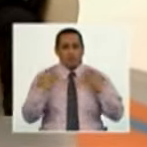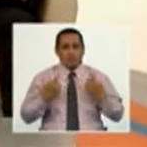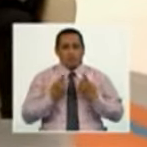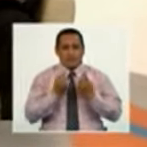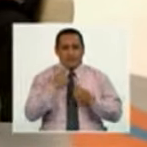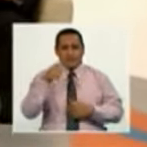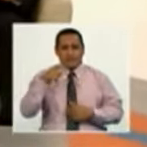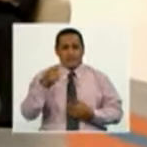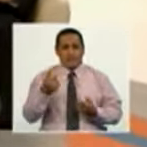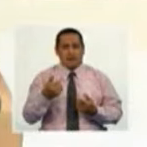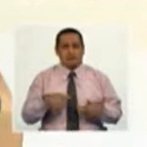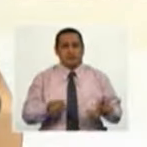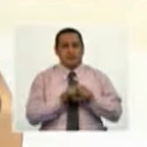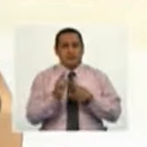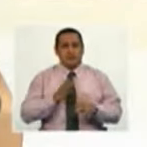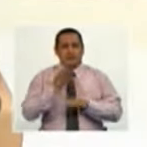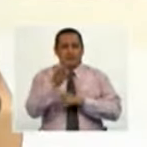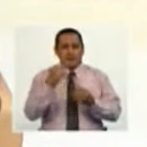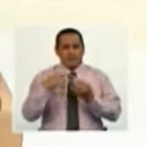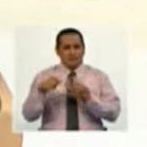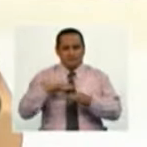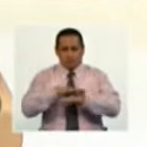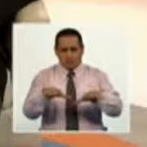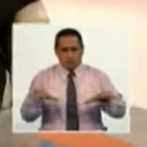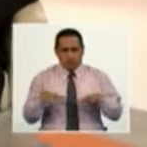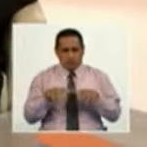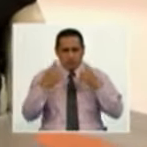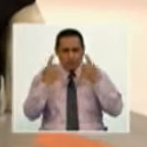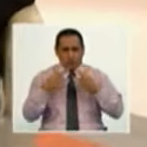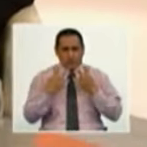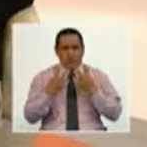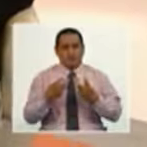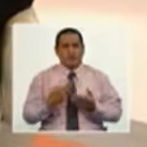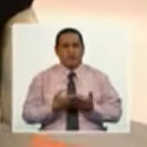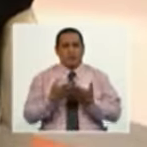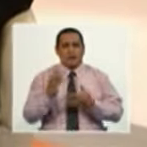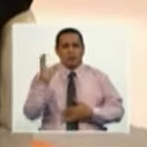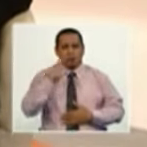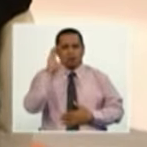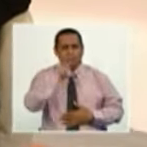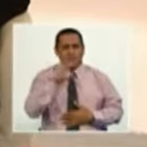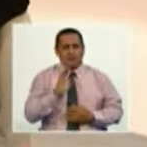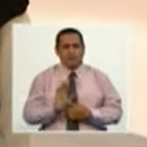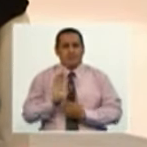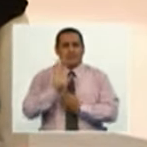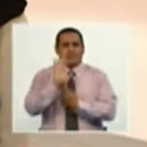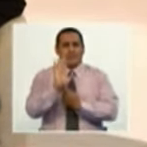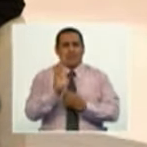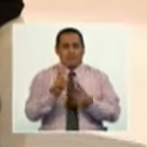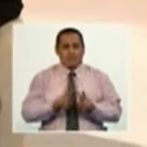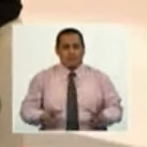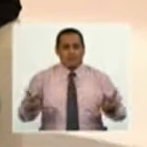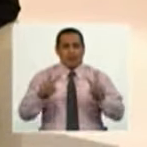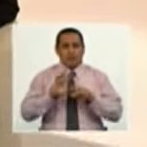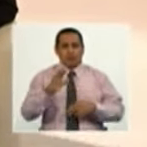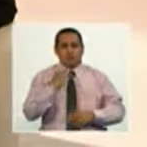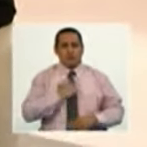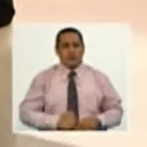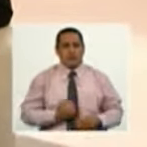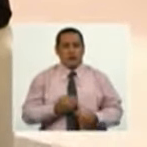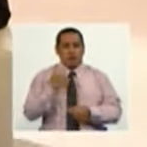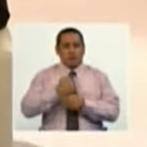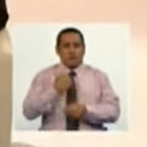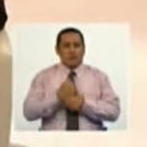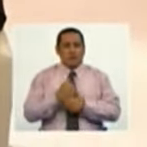él no tenía los fondos necesarios, él recurre a toda esta estratagema para conseguir presentar válidamente a su hija como una